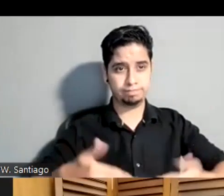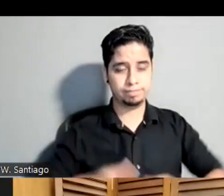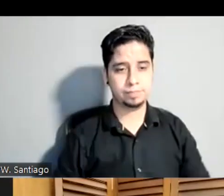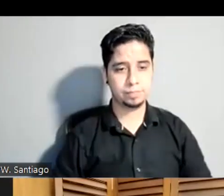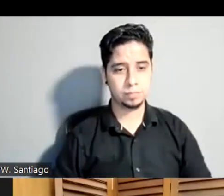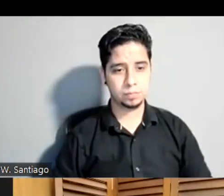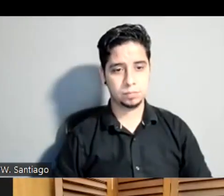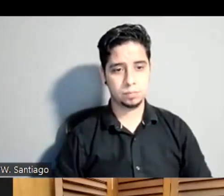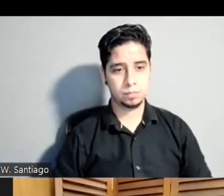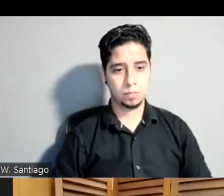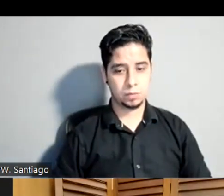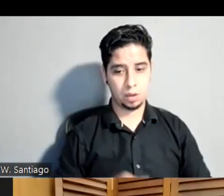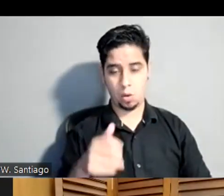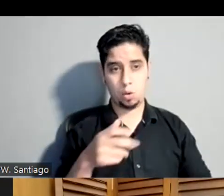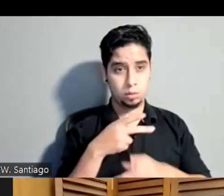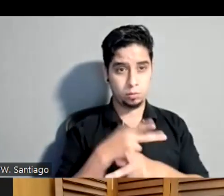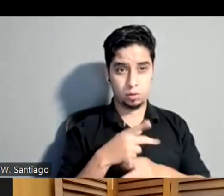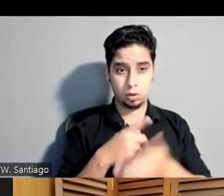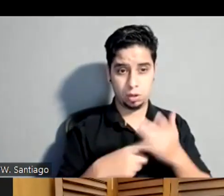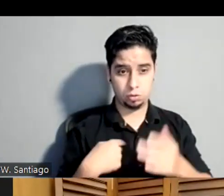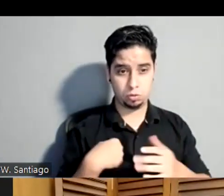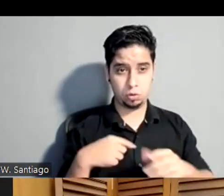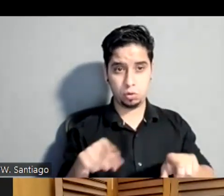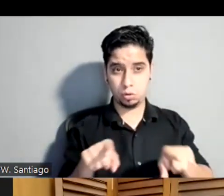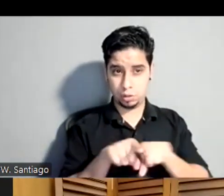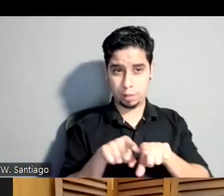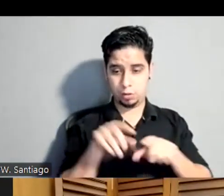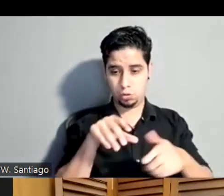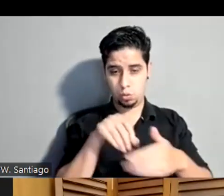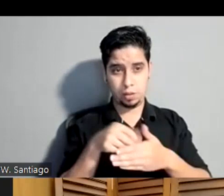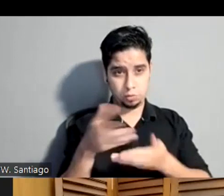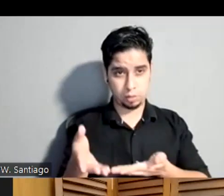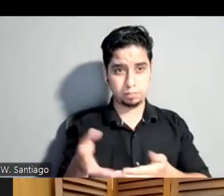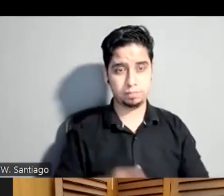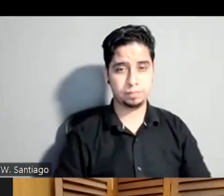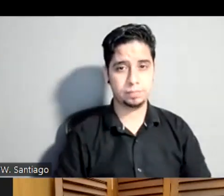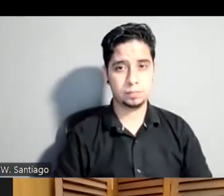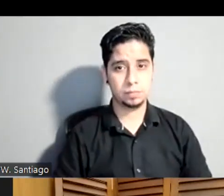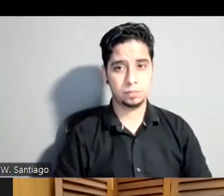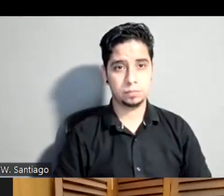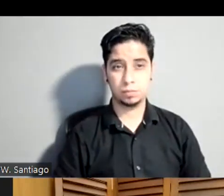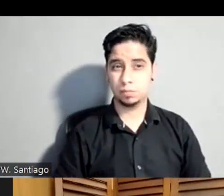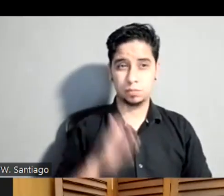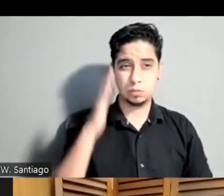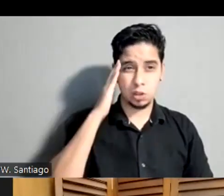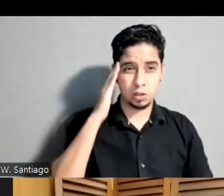fue, o también otra producción que también yo fui parte de la producción de las Viequenses. No, que yo sé que tu resumen es enorme,